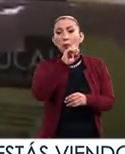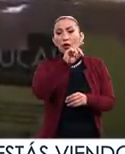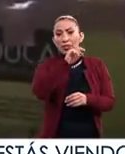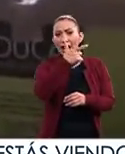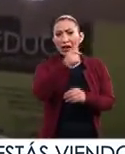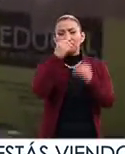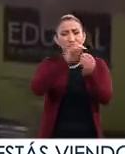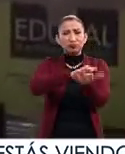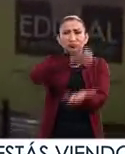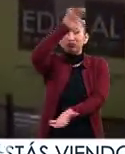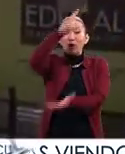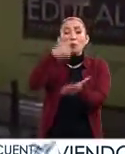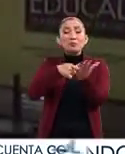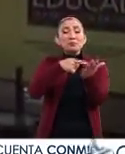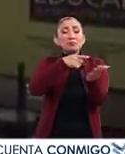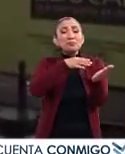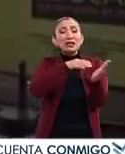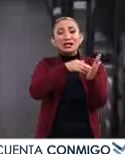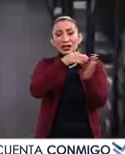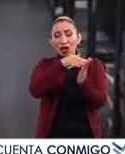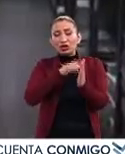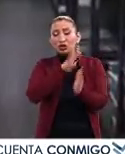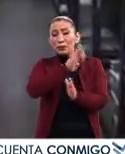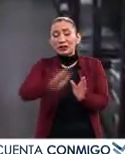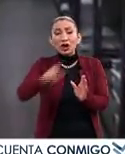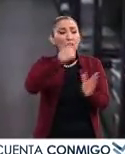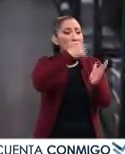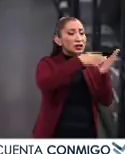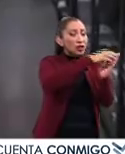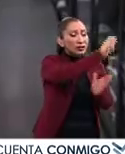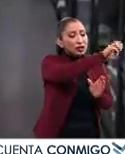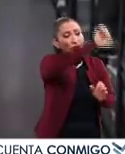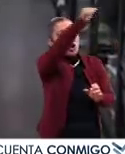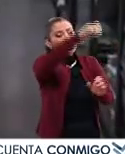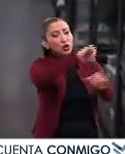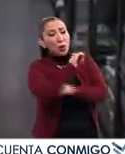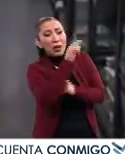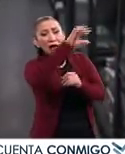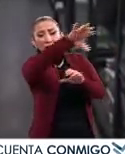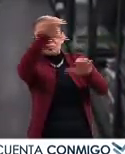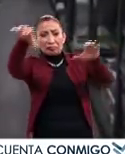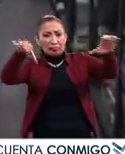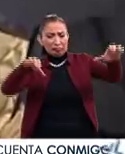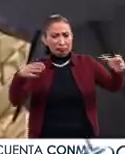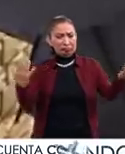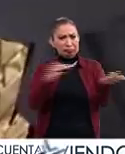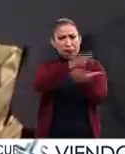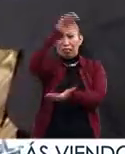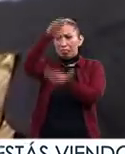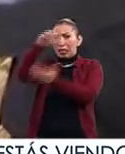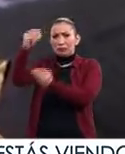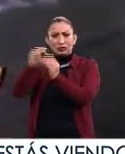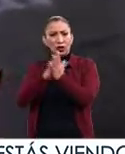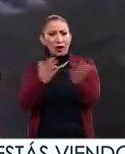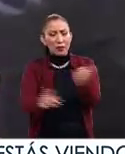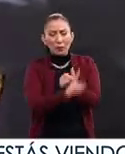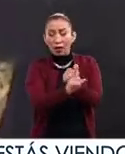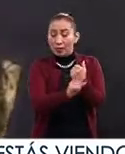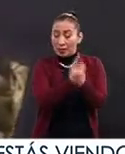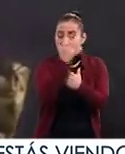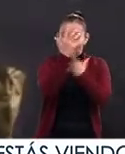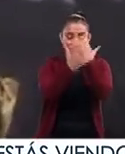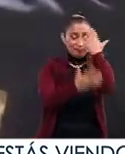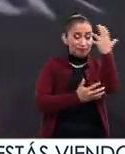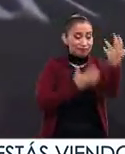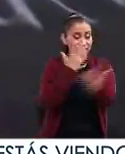Bodegas, 1,900,000 en un lado, 1,300,000 libros en la otra. Wow. Problemas bueno, es